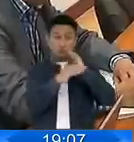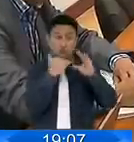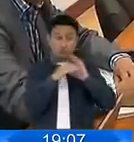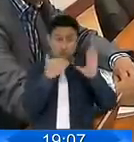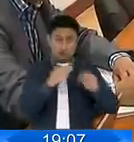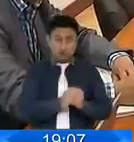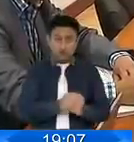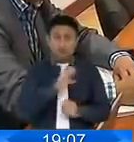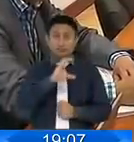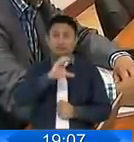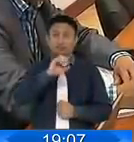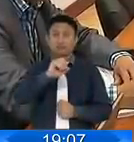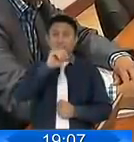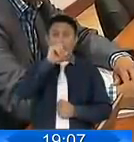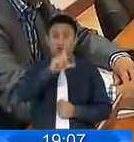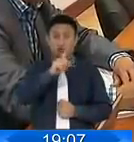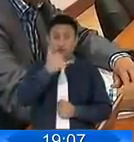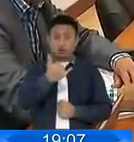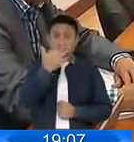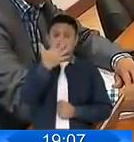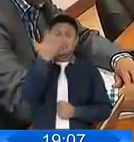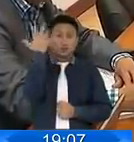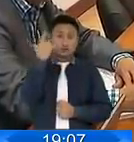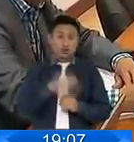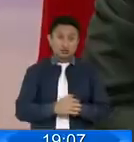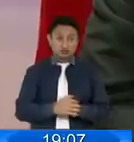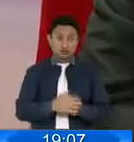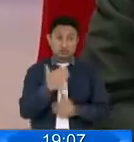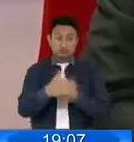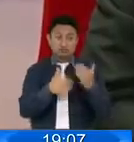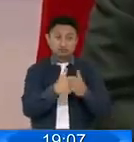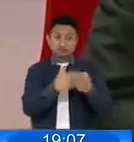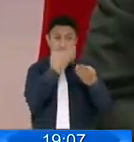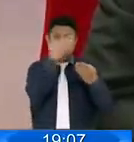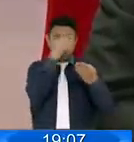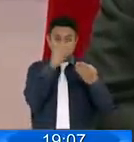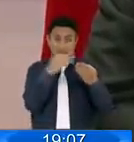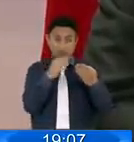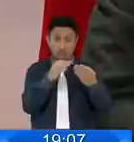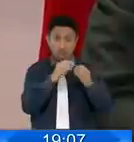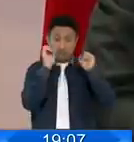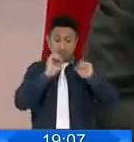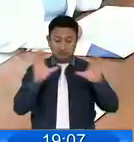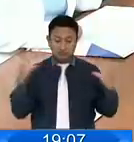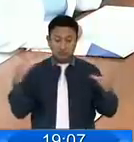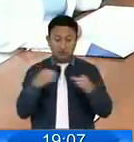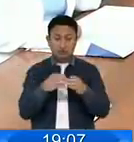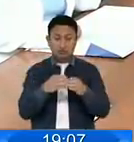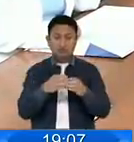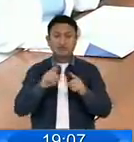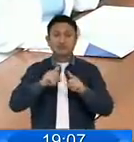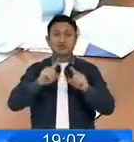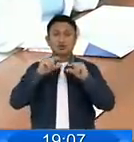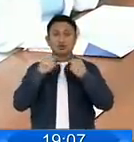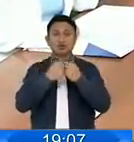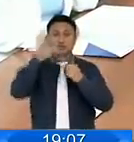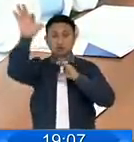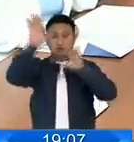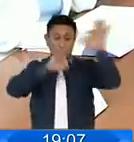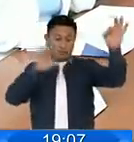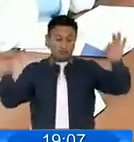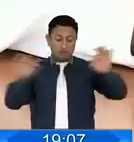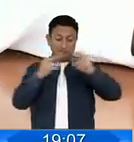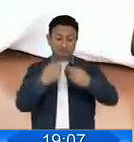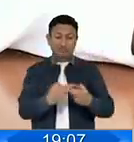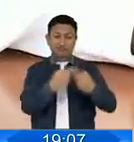para pronunciarse y una vez que éstas sean calificadas, se conformará una comisión multipartidista que será la encargada de recibir las pruebas